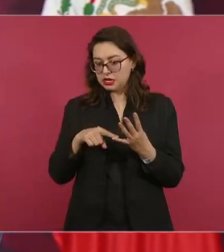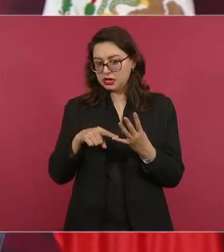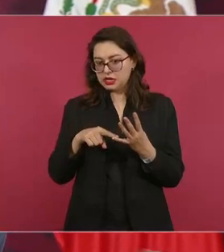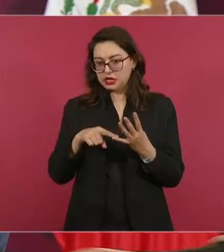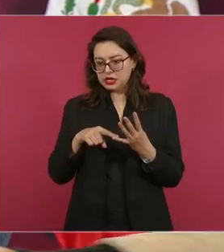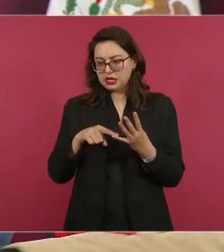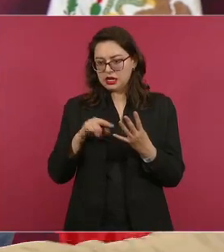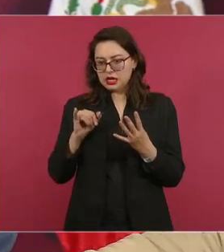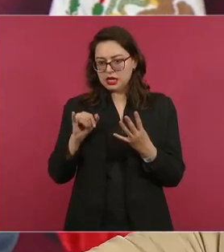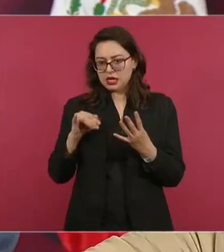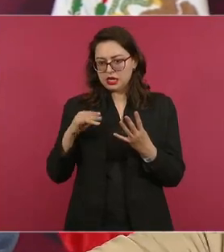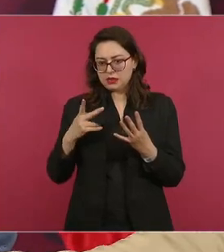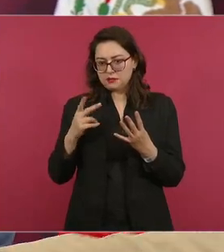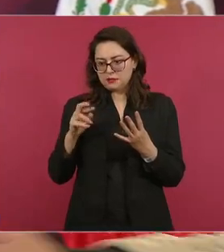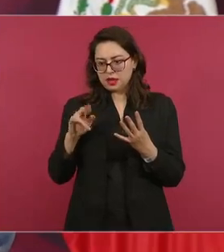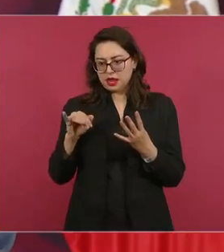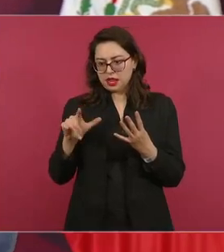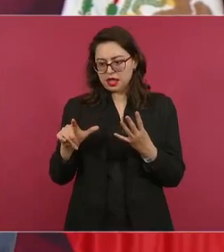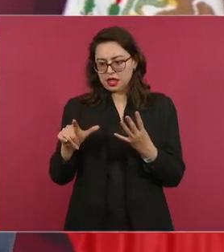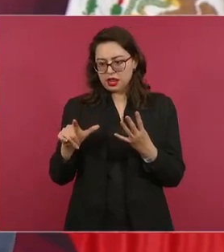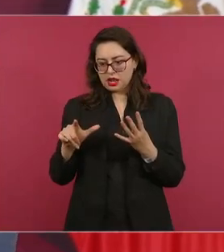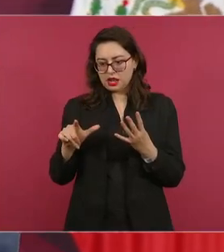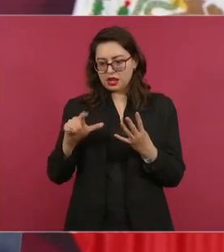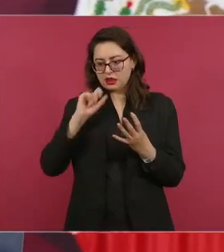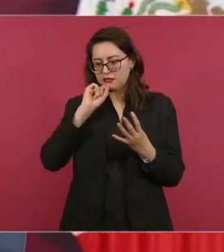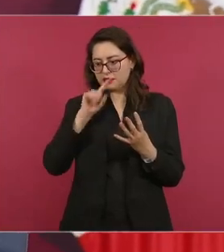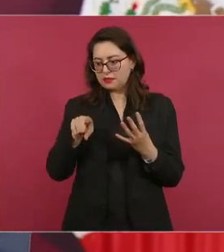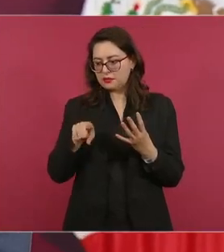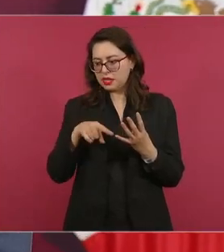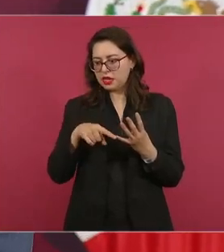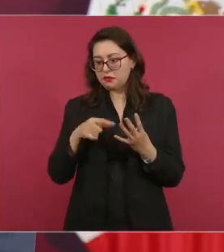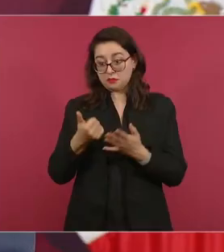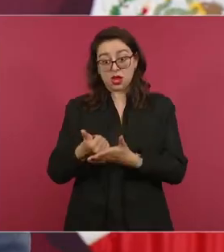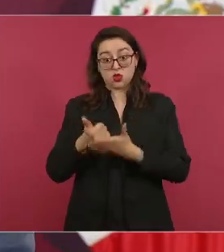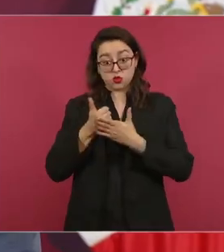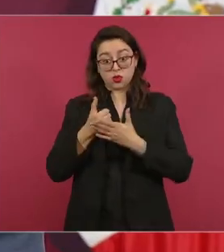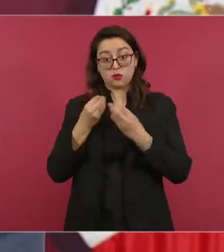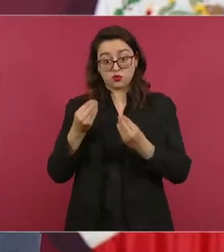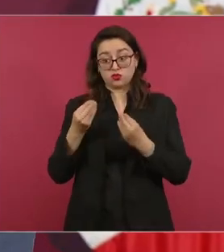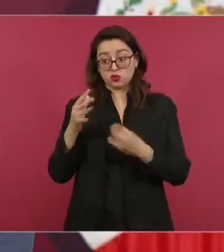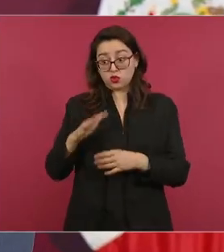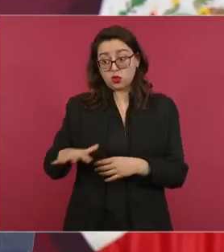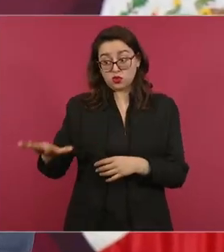por cierto nos está ayudando mucho porque nos dio ahí un espacio